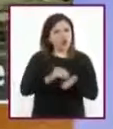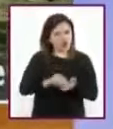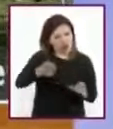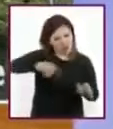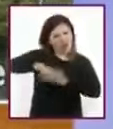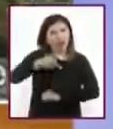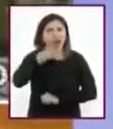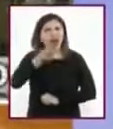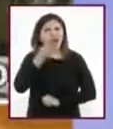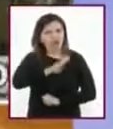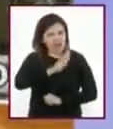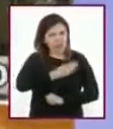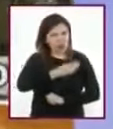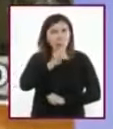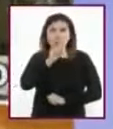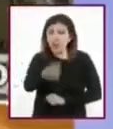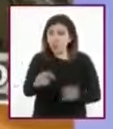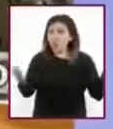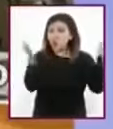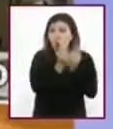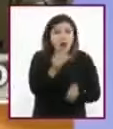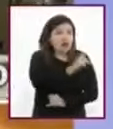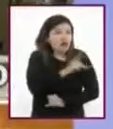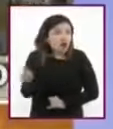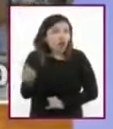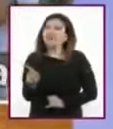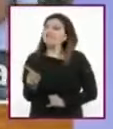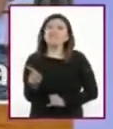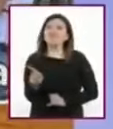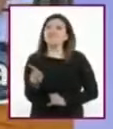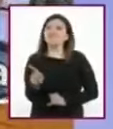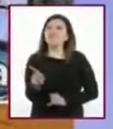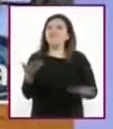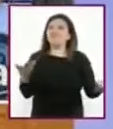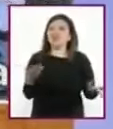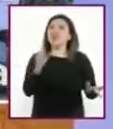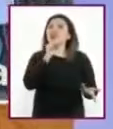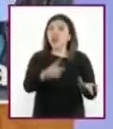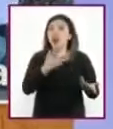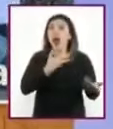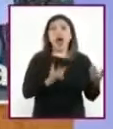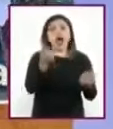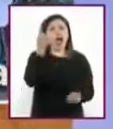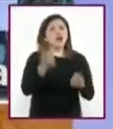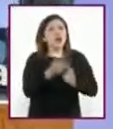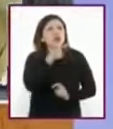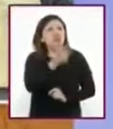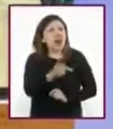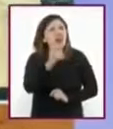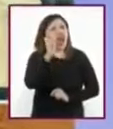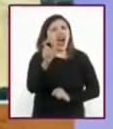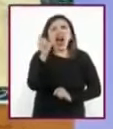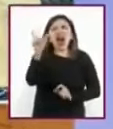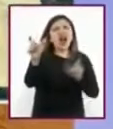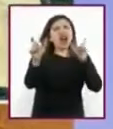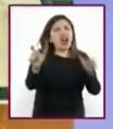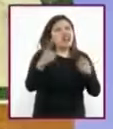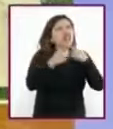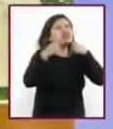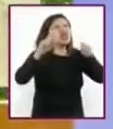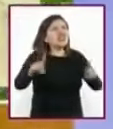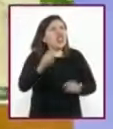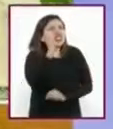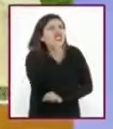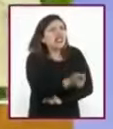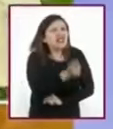lengua, no todos lo hacemos exactamente igual. Incluso, existen palabras que tienen significados distintos dependiendo